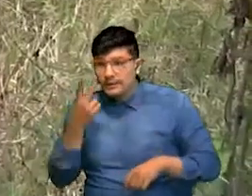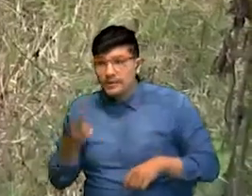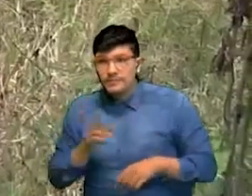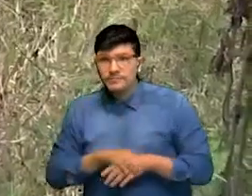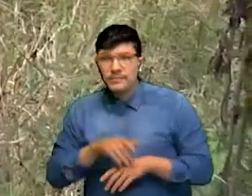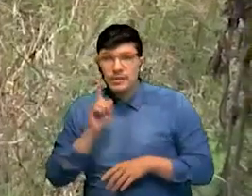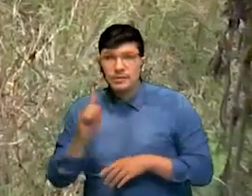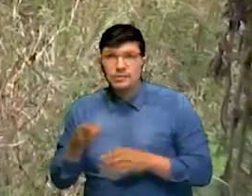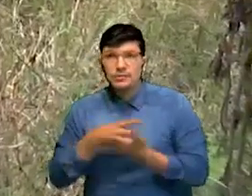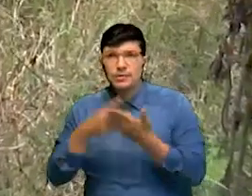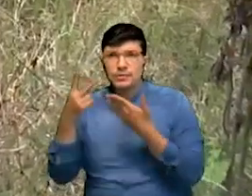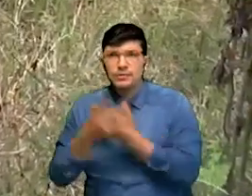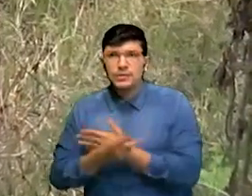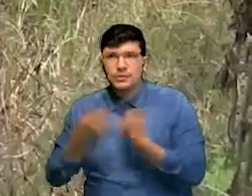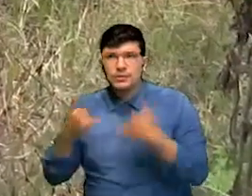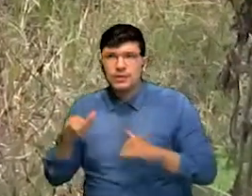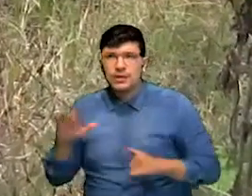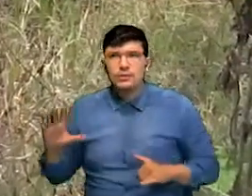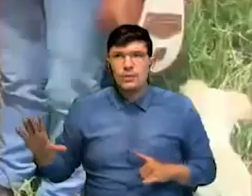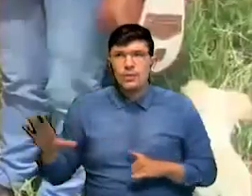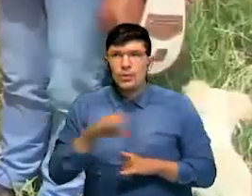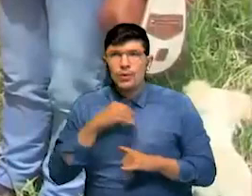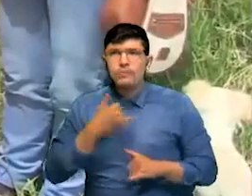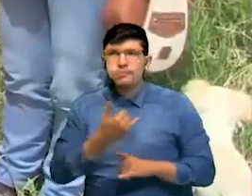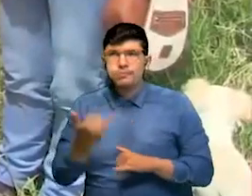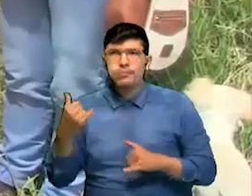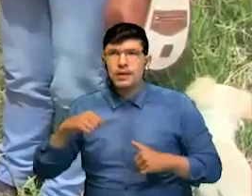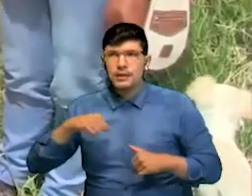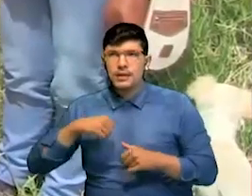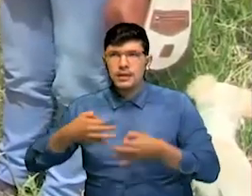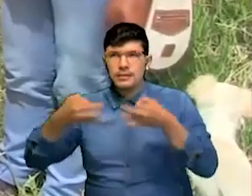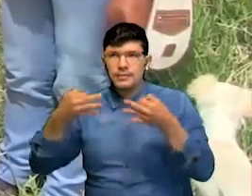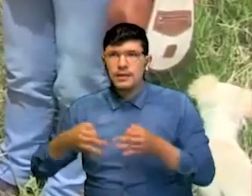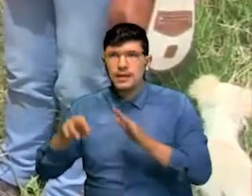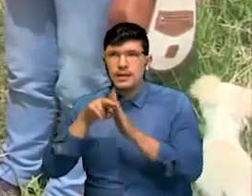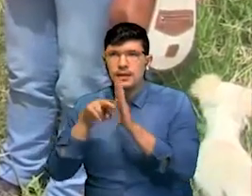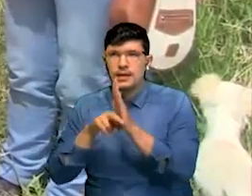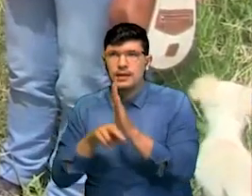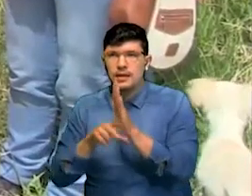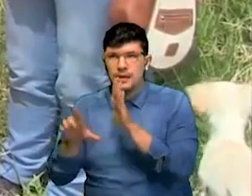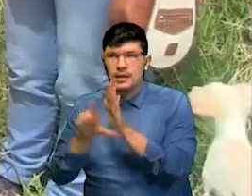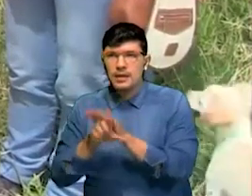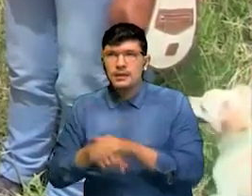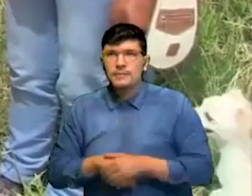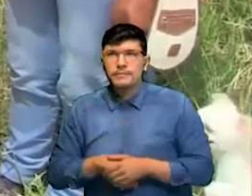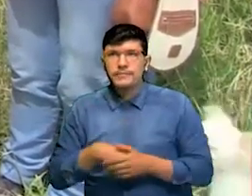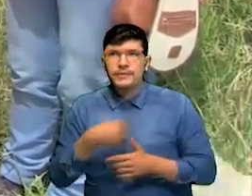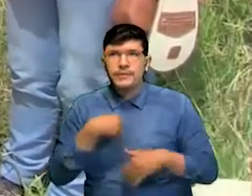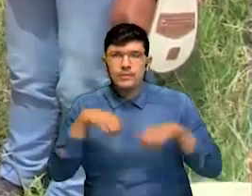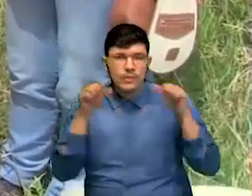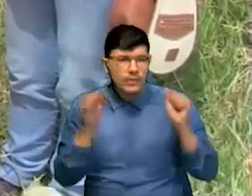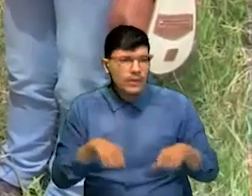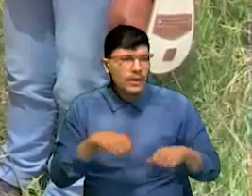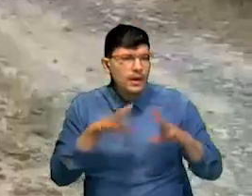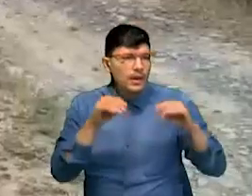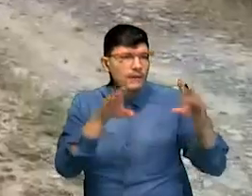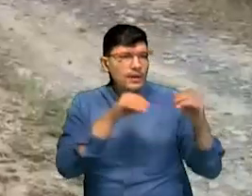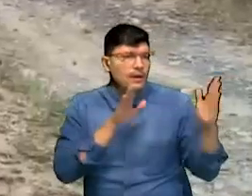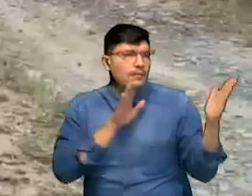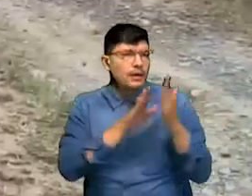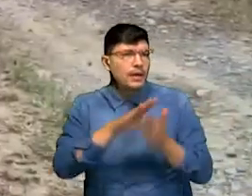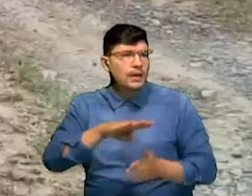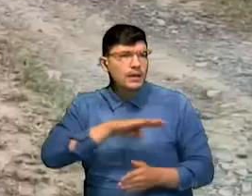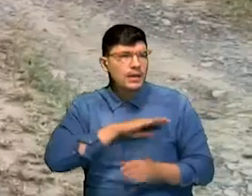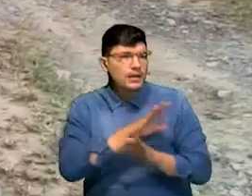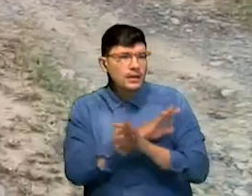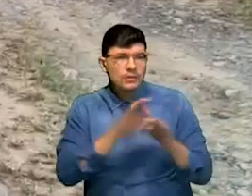proyecto ya tiene todo el urbanismo que exige la ley y yo ha dado por por hablar hasta con el bng los alcaldes y ninguno ha